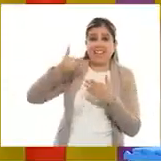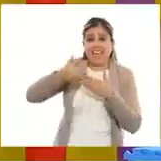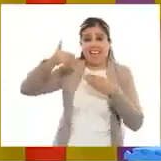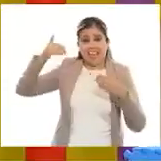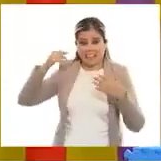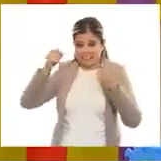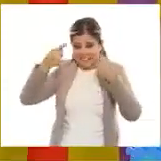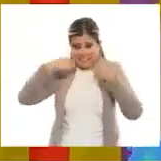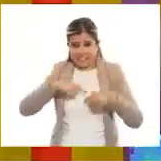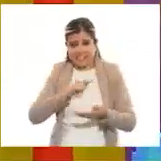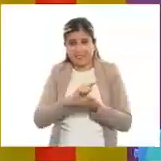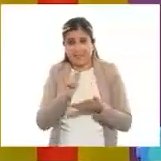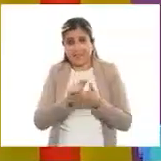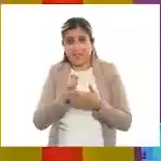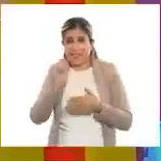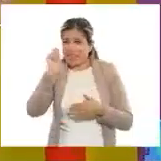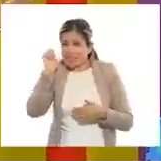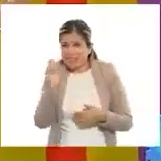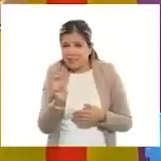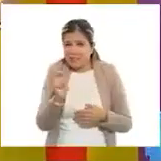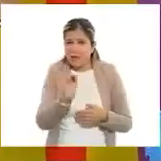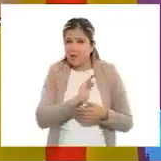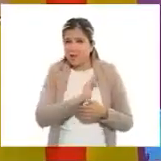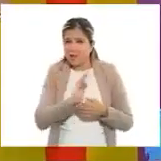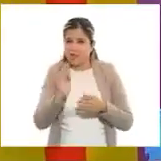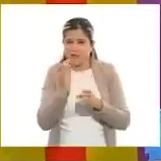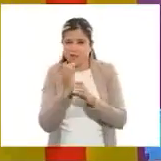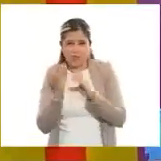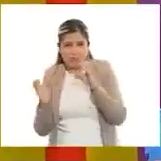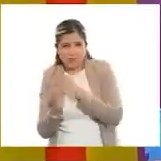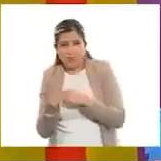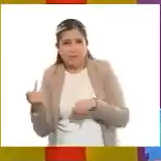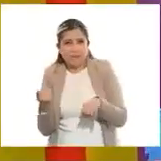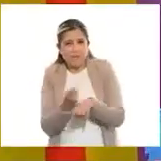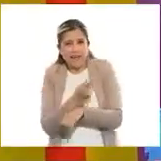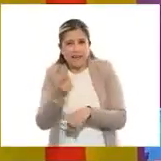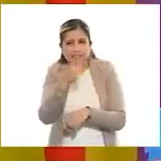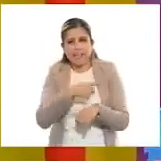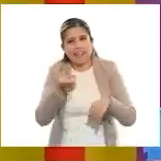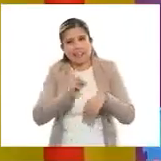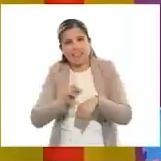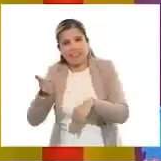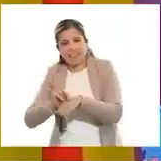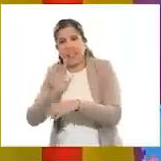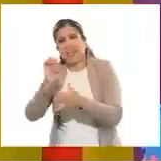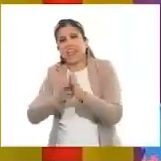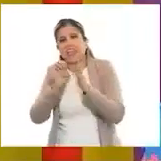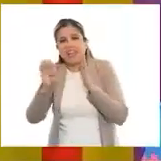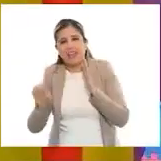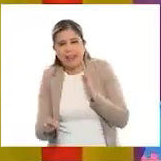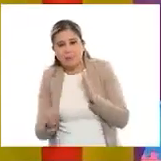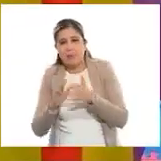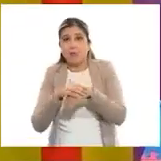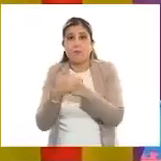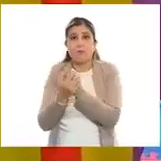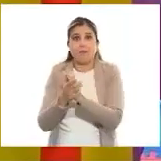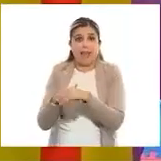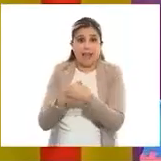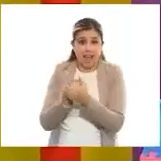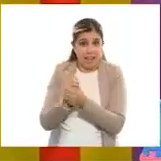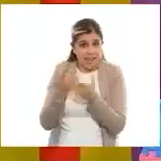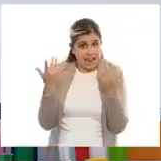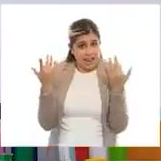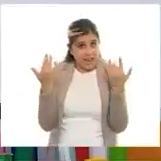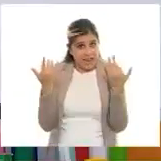higiene personal, quiero decir que a lo mejor pueden ser cosas que suceden con el día a día, como por ejemplo lavarnos las manos.